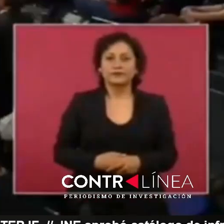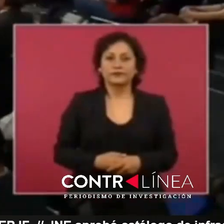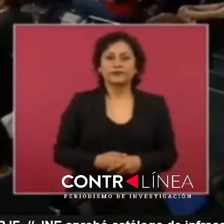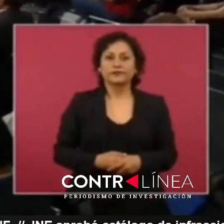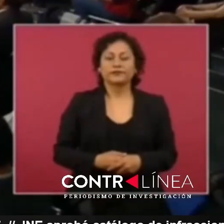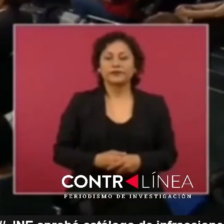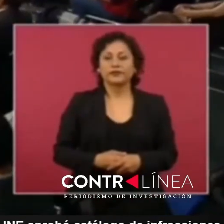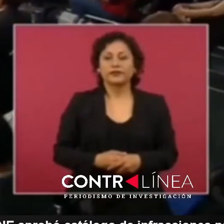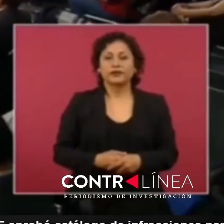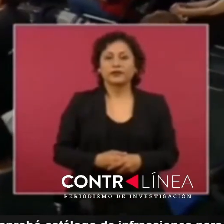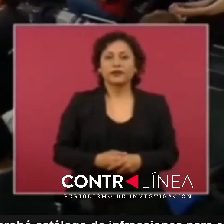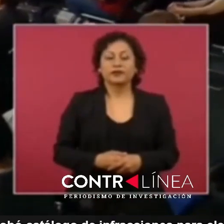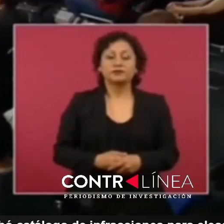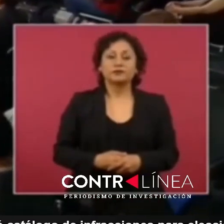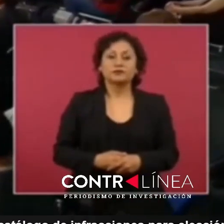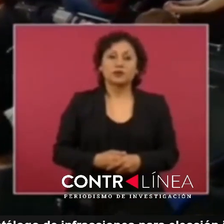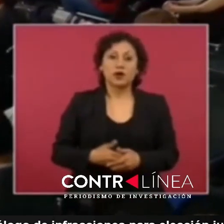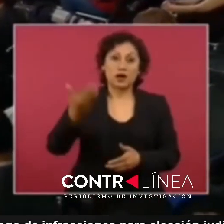Jefferson